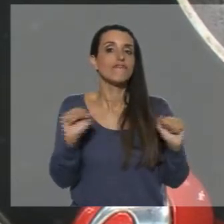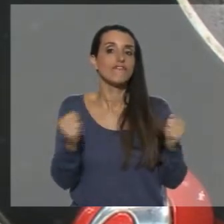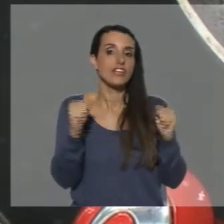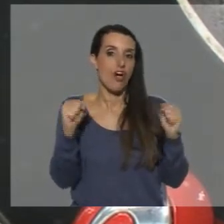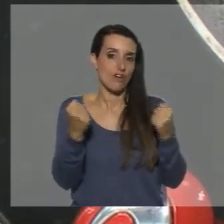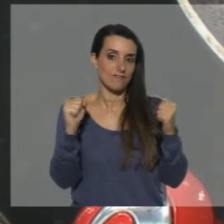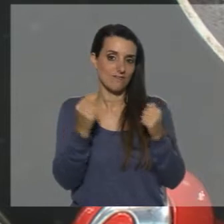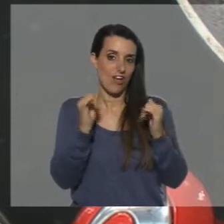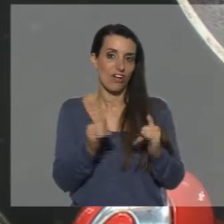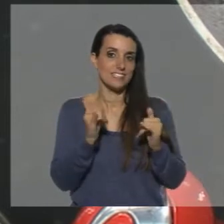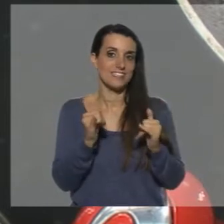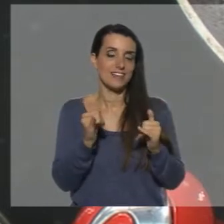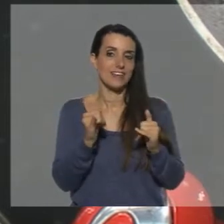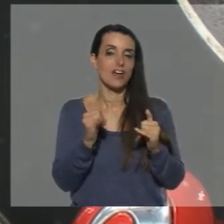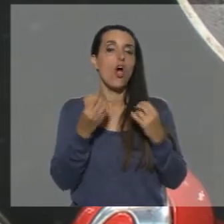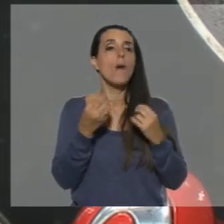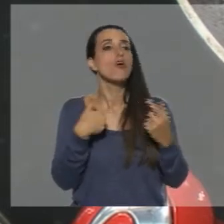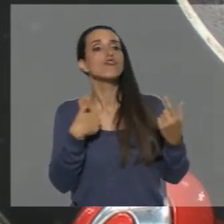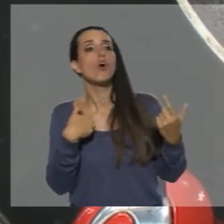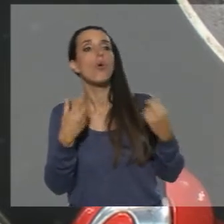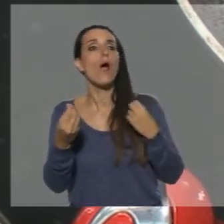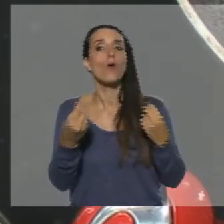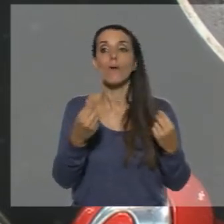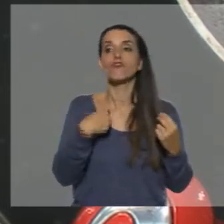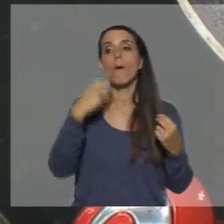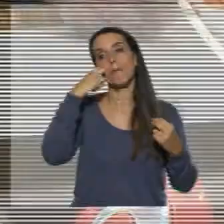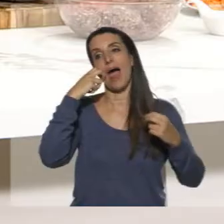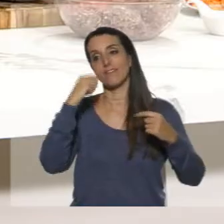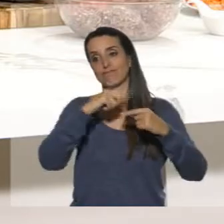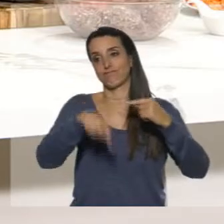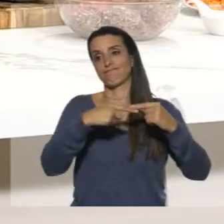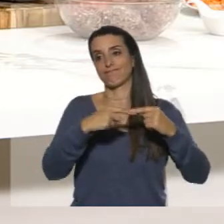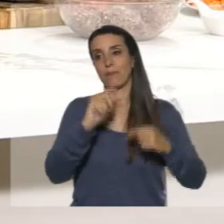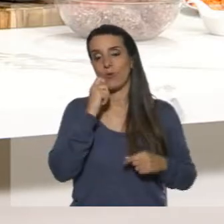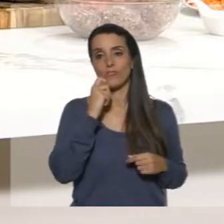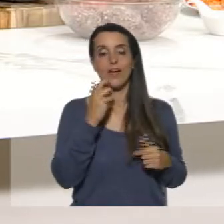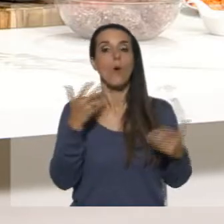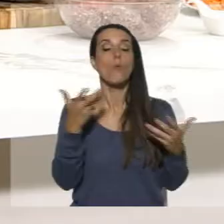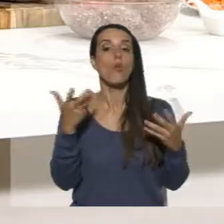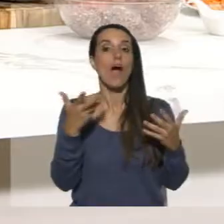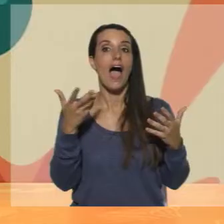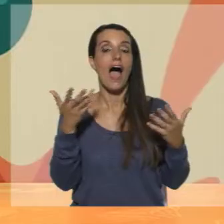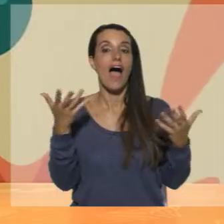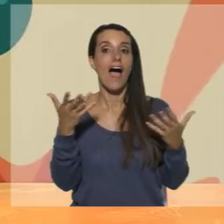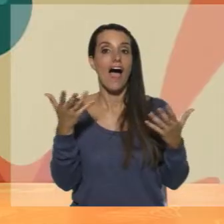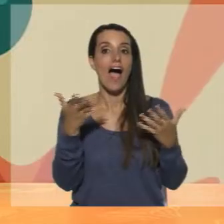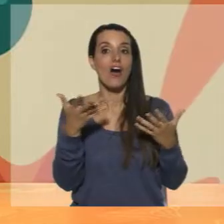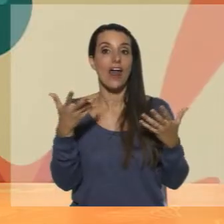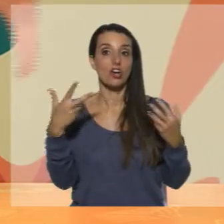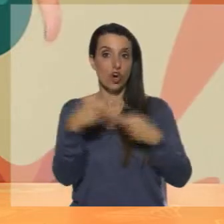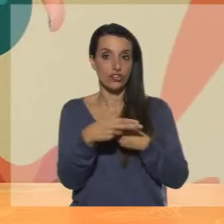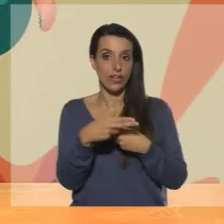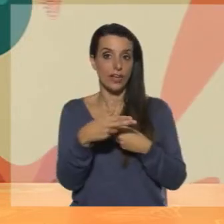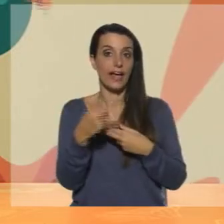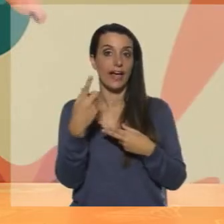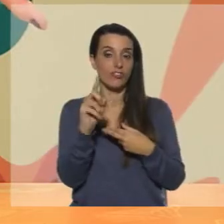Sí, es como muy para ideal. Acompañar. ¿Sabes qué lleva vos? Yo, ¿no? Sí, claro. El pan de carne y el pan de atún. Emi, nos tenemos, que ir a la tanda.